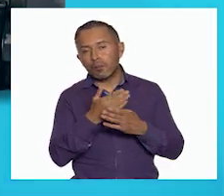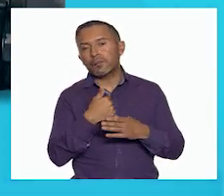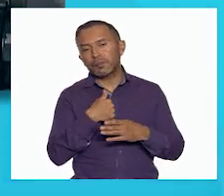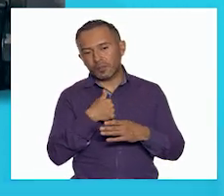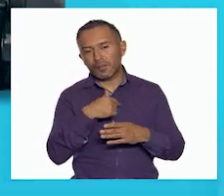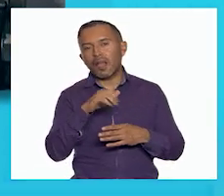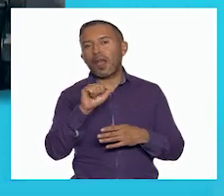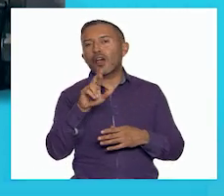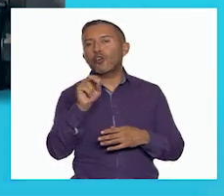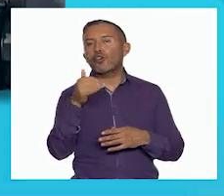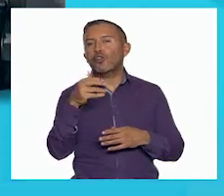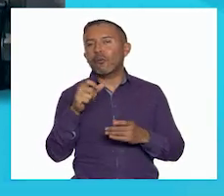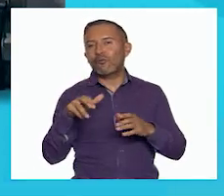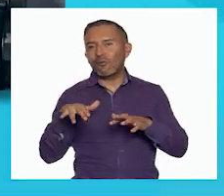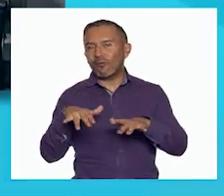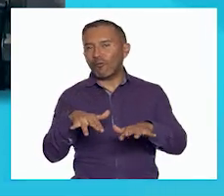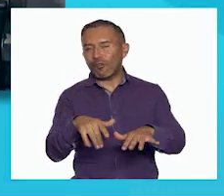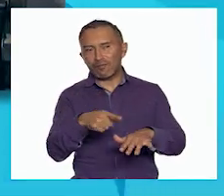de dicho arroyo.